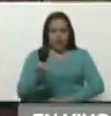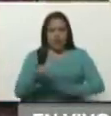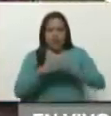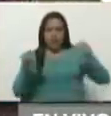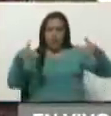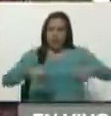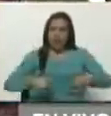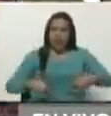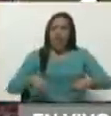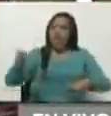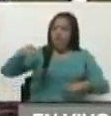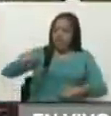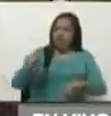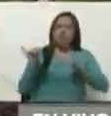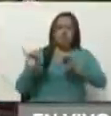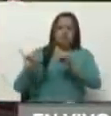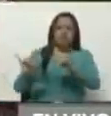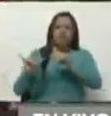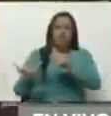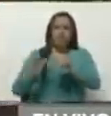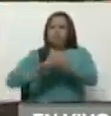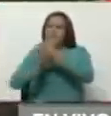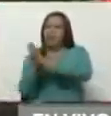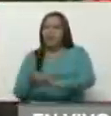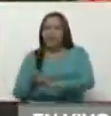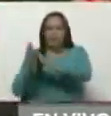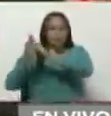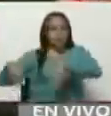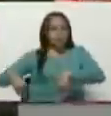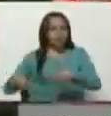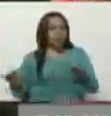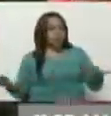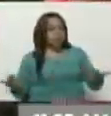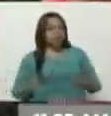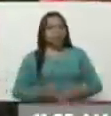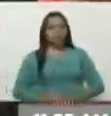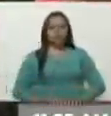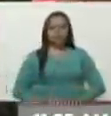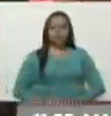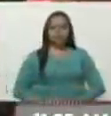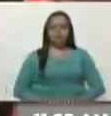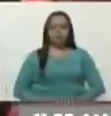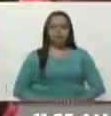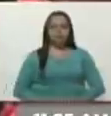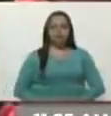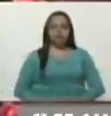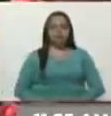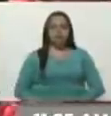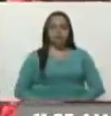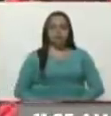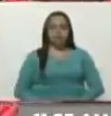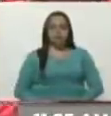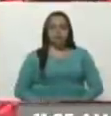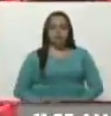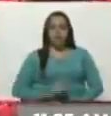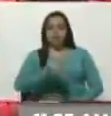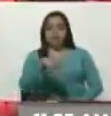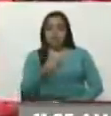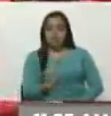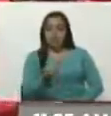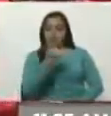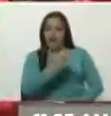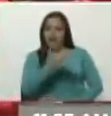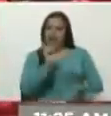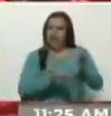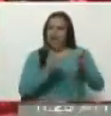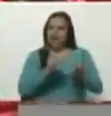esfuerzos, ellos mismos se desbarataron. Y pasó a un elemento para mí